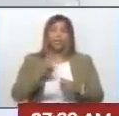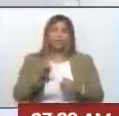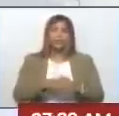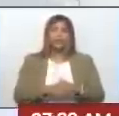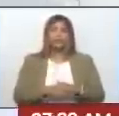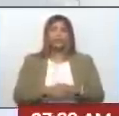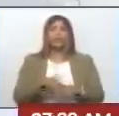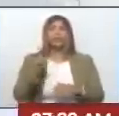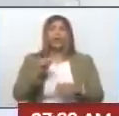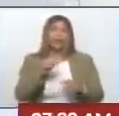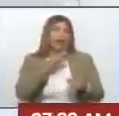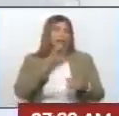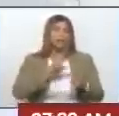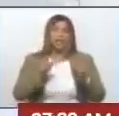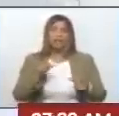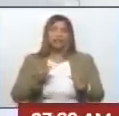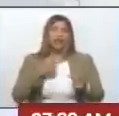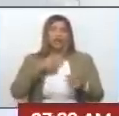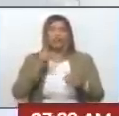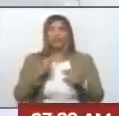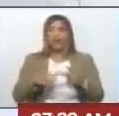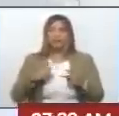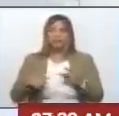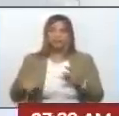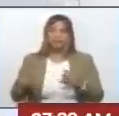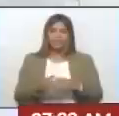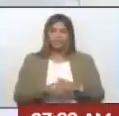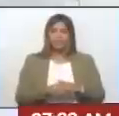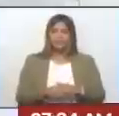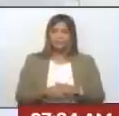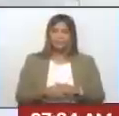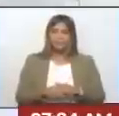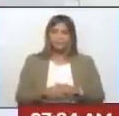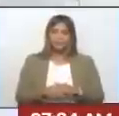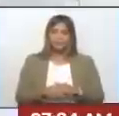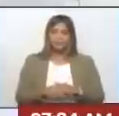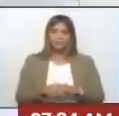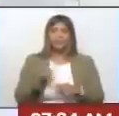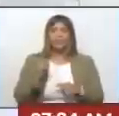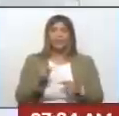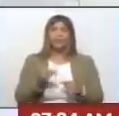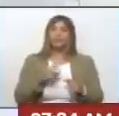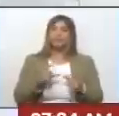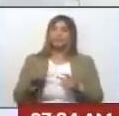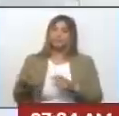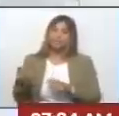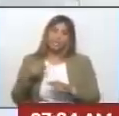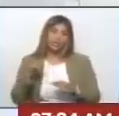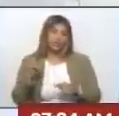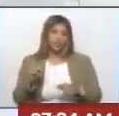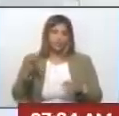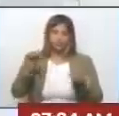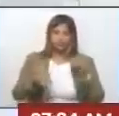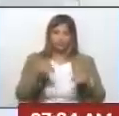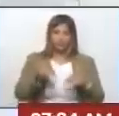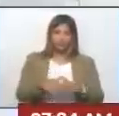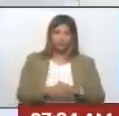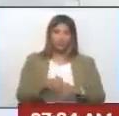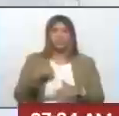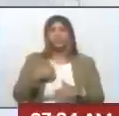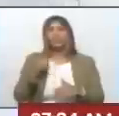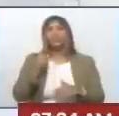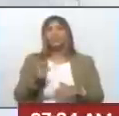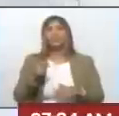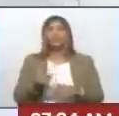a la ciudadanía, al pueblo de Venezuela, no deberían ser candidatos a ninguna elección. Ellos deberían